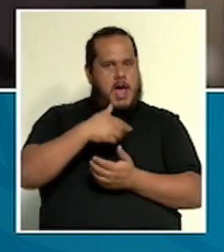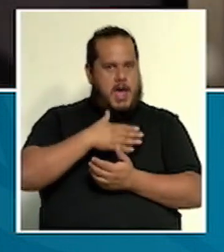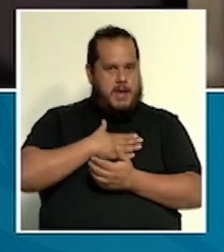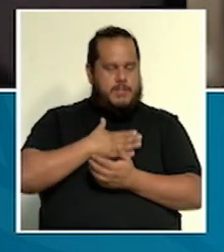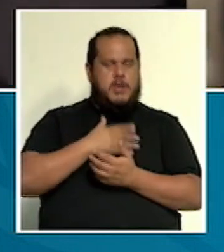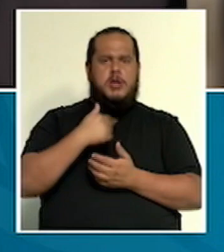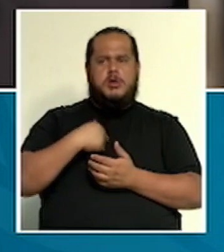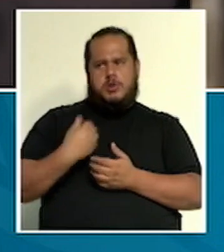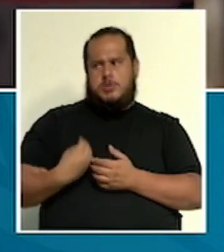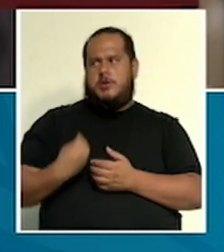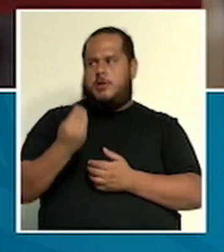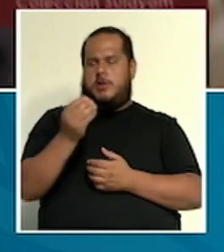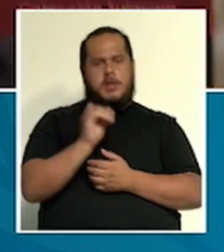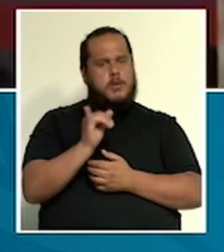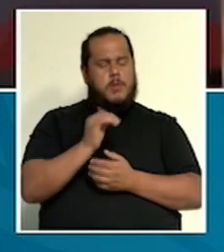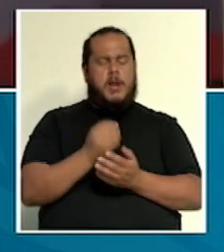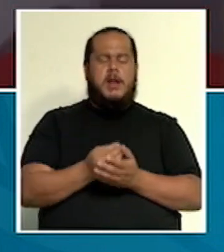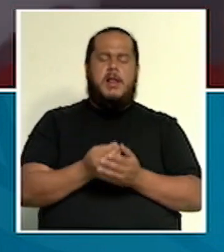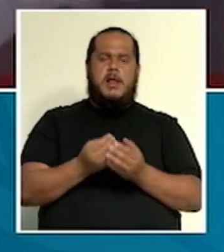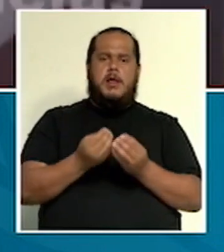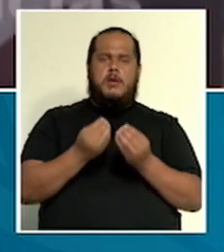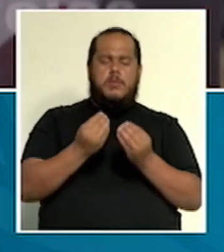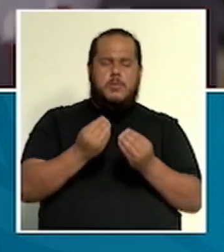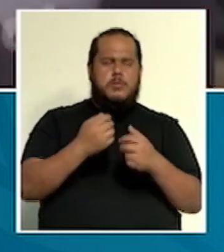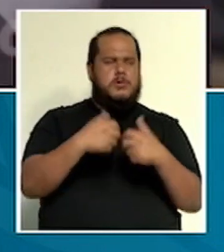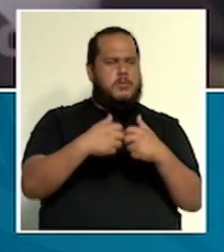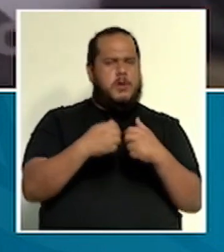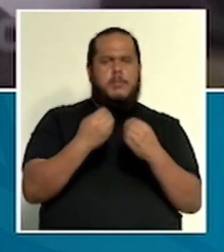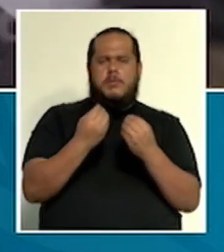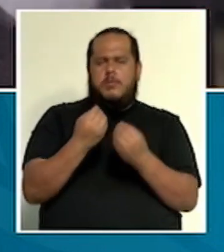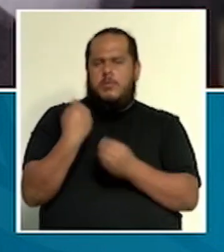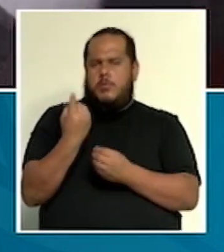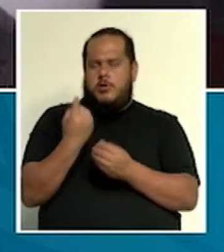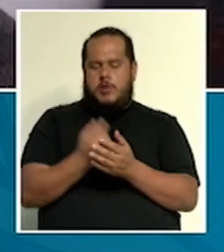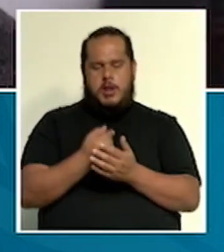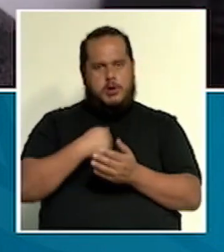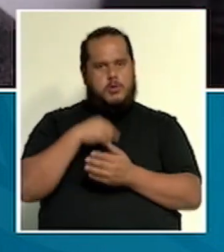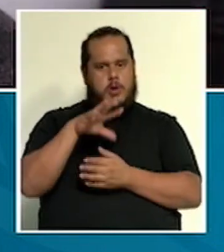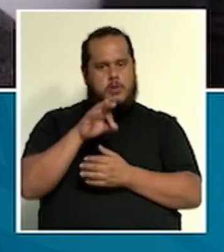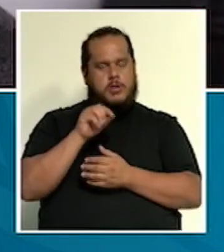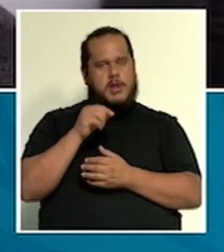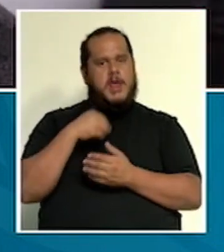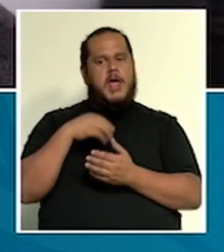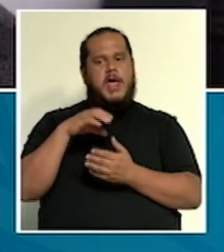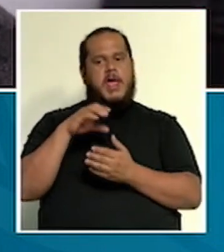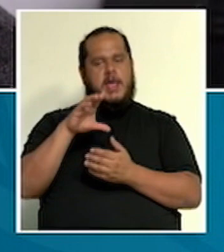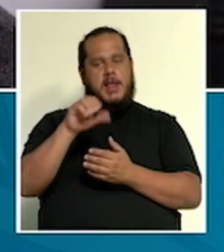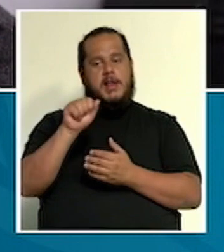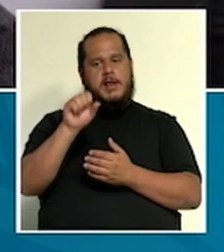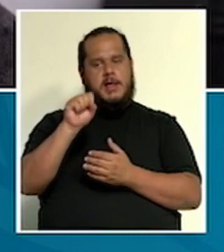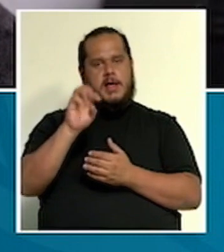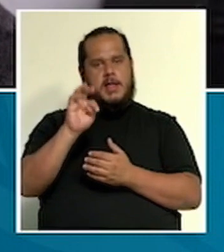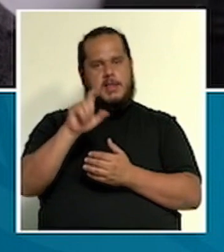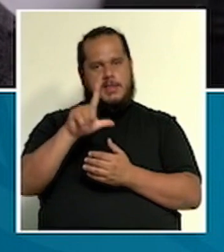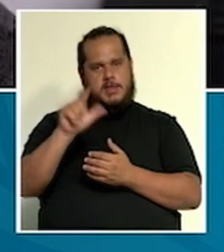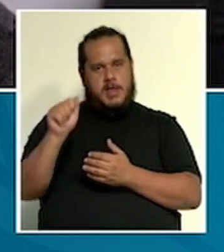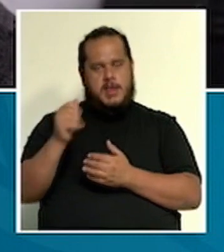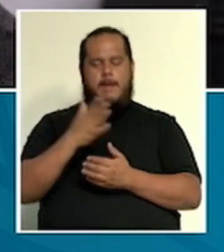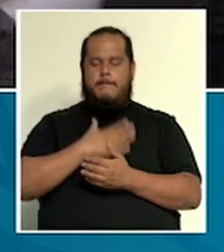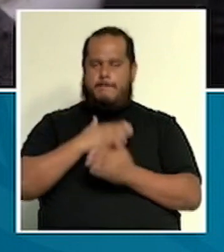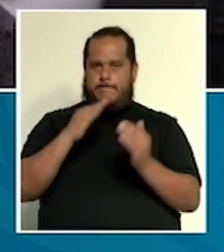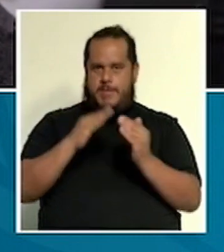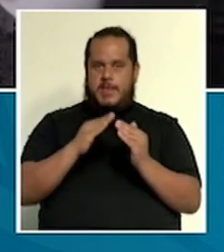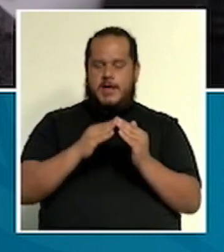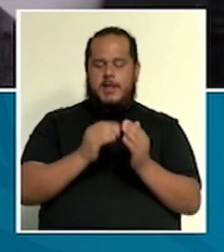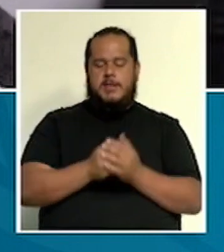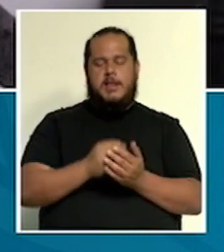adolescente también pues muy conflictuada, muy sola, encontré en el Conservatorio Castella mi casa